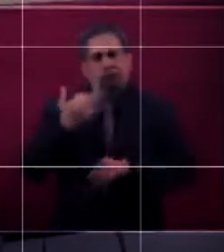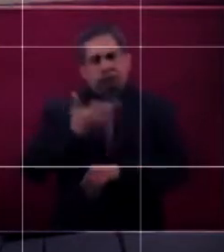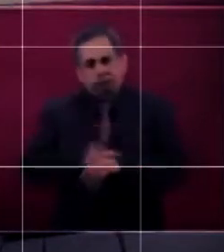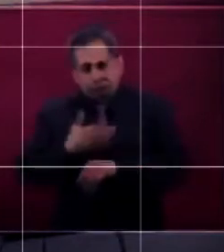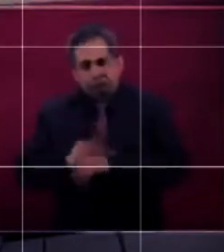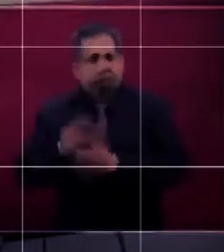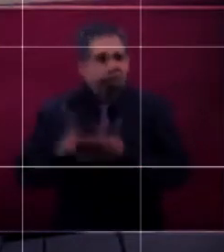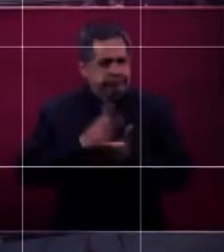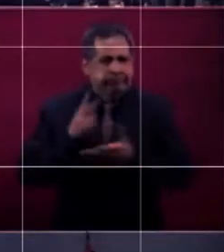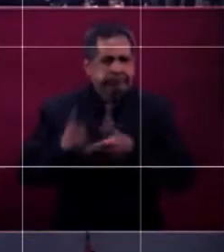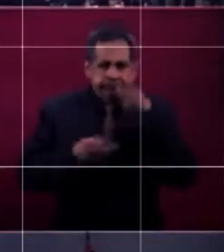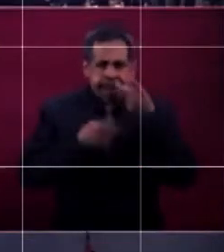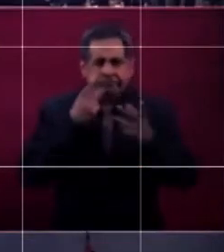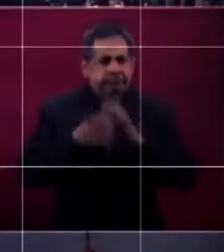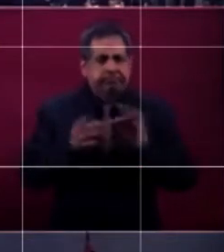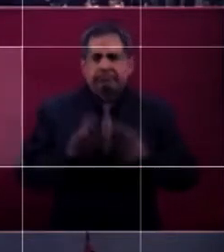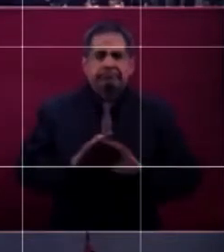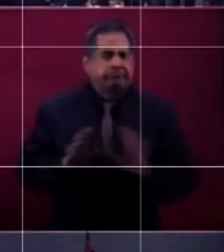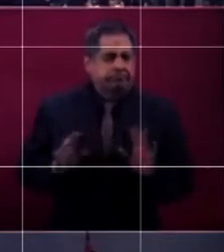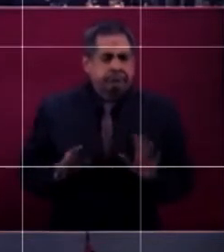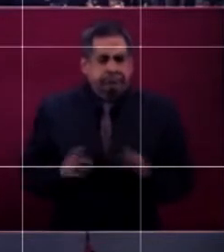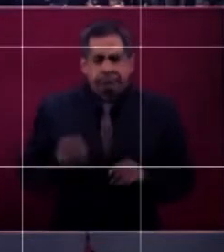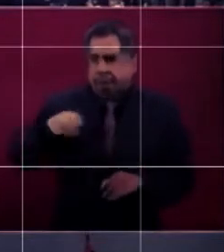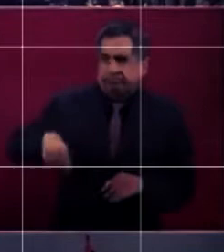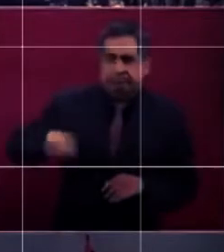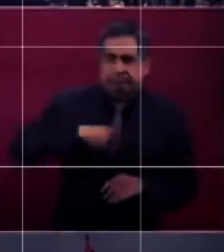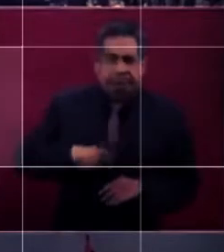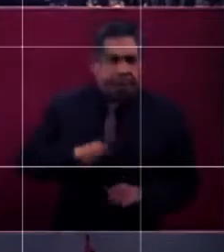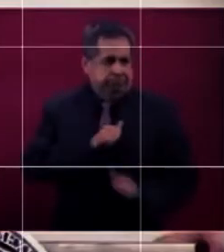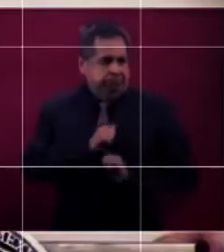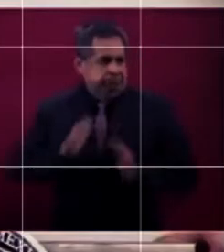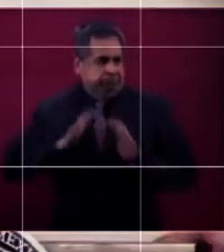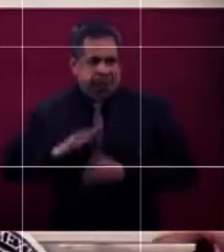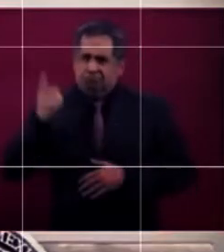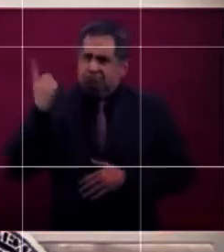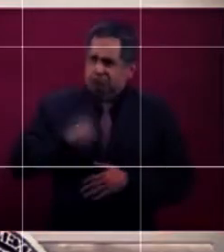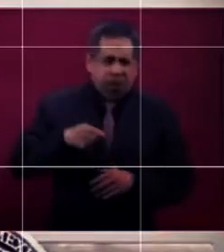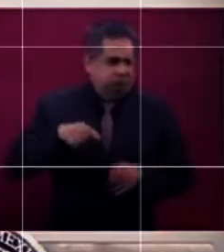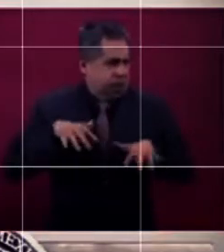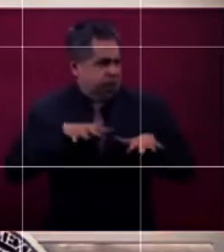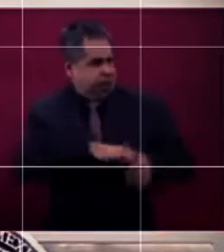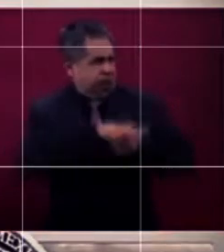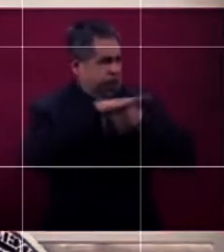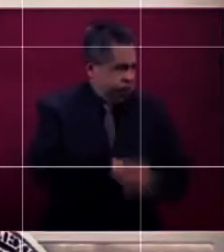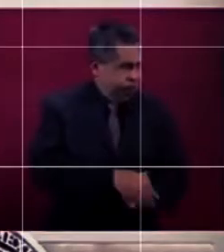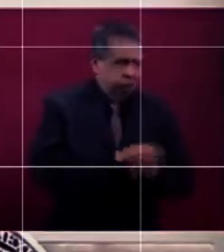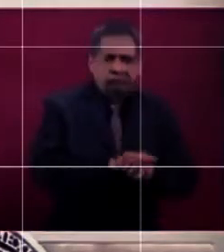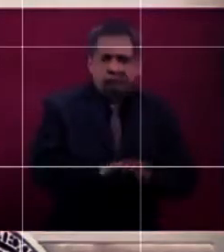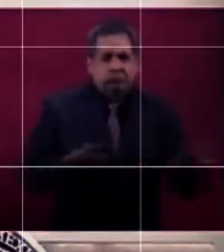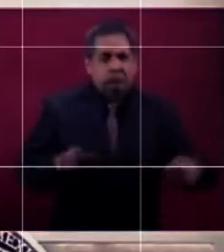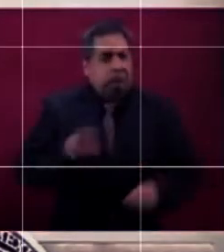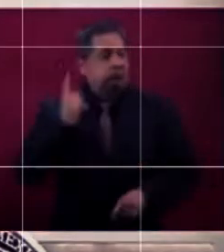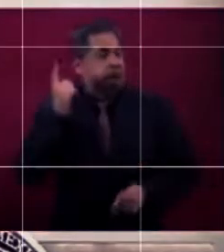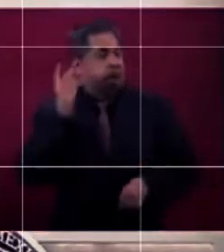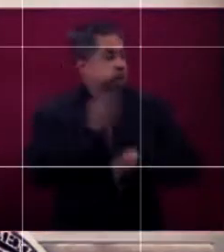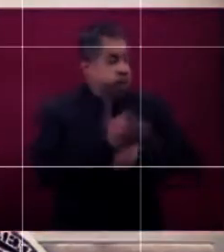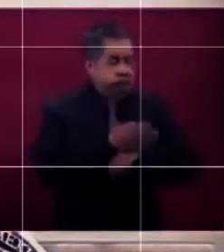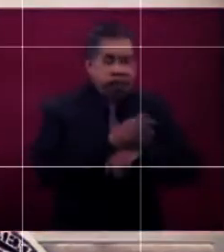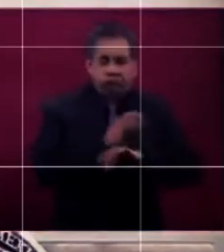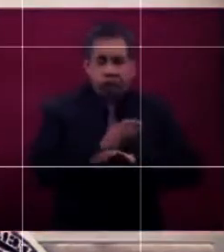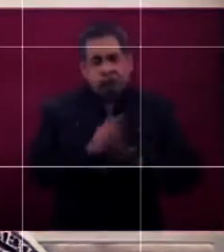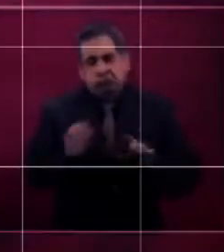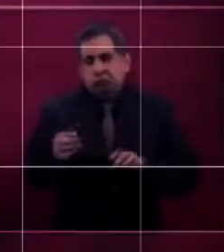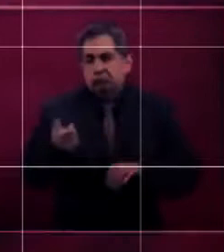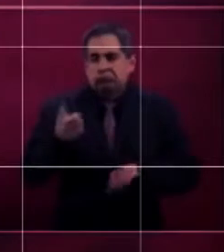veces, decidimos que no ejerceríamos la coerción, ni por la vía administrativa, ni mucho